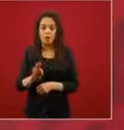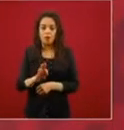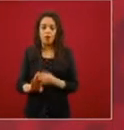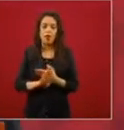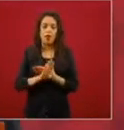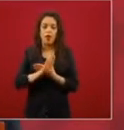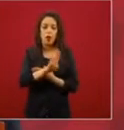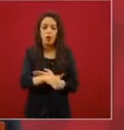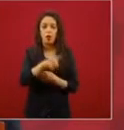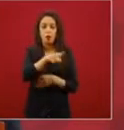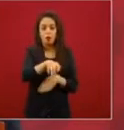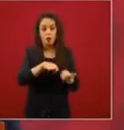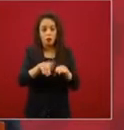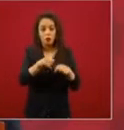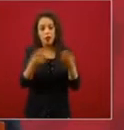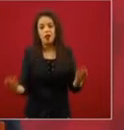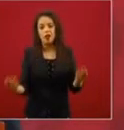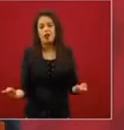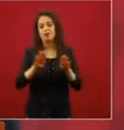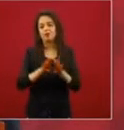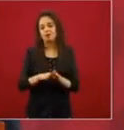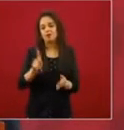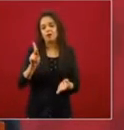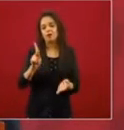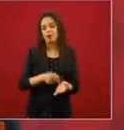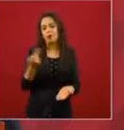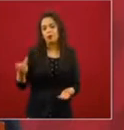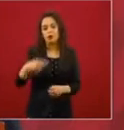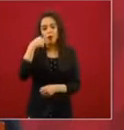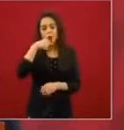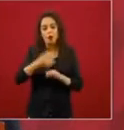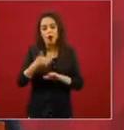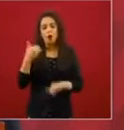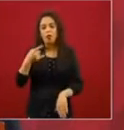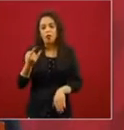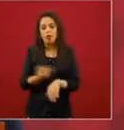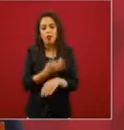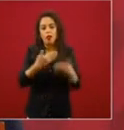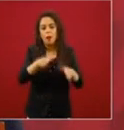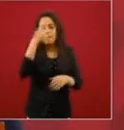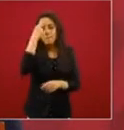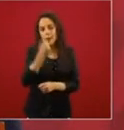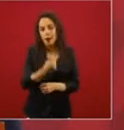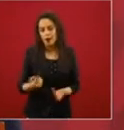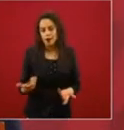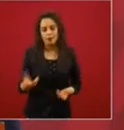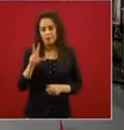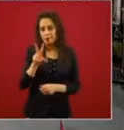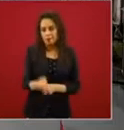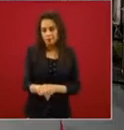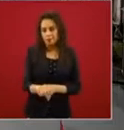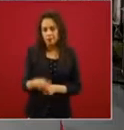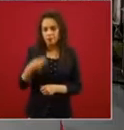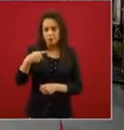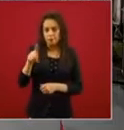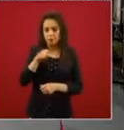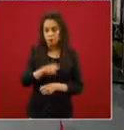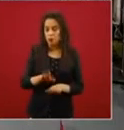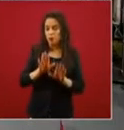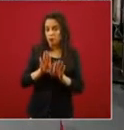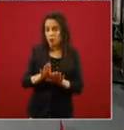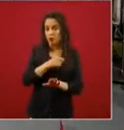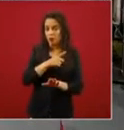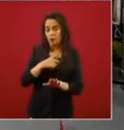se le tengan que establecer riesgos de trabajo. Pero no se abandona en ningún momento esa posibilidad. Lo que